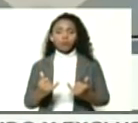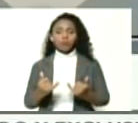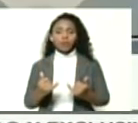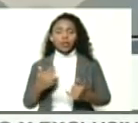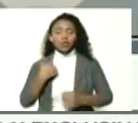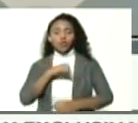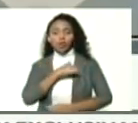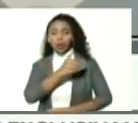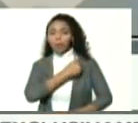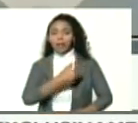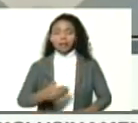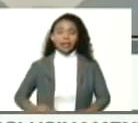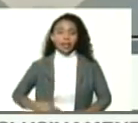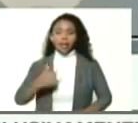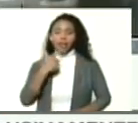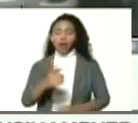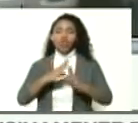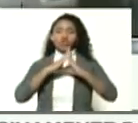nuestro presidente dijo